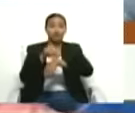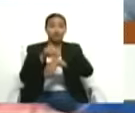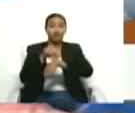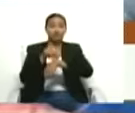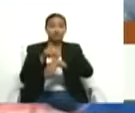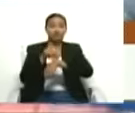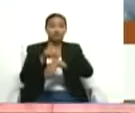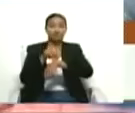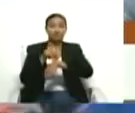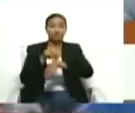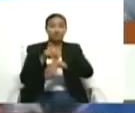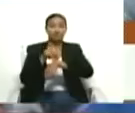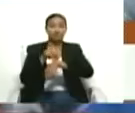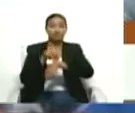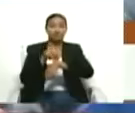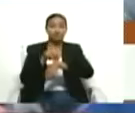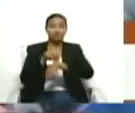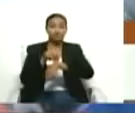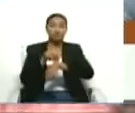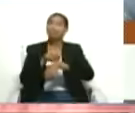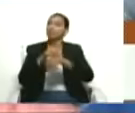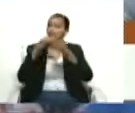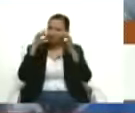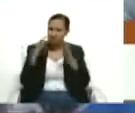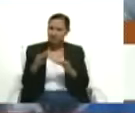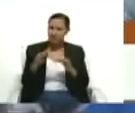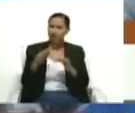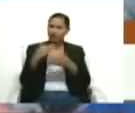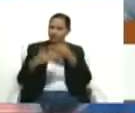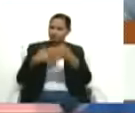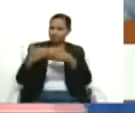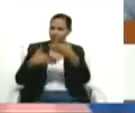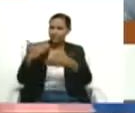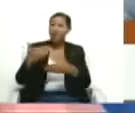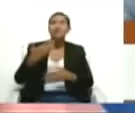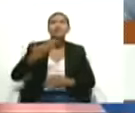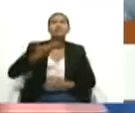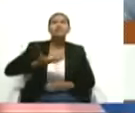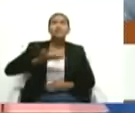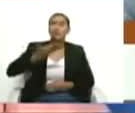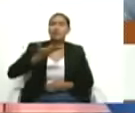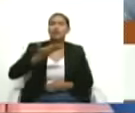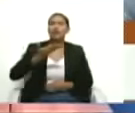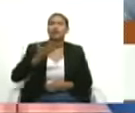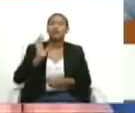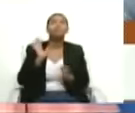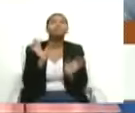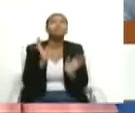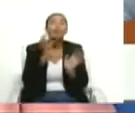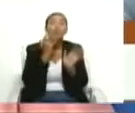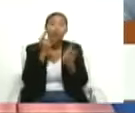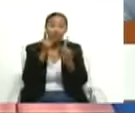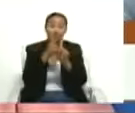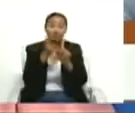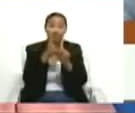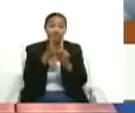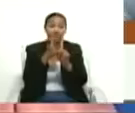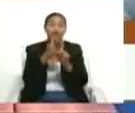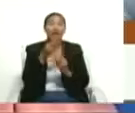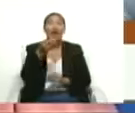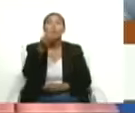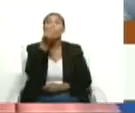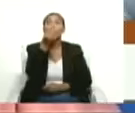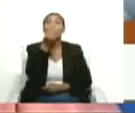garantizar la productividad en áreas esenciales, como por ejemplo la alimentación.